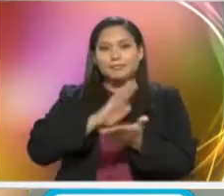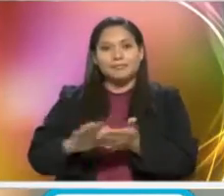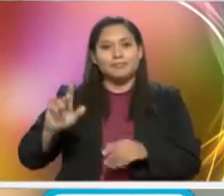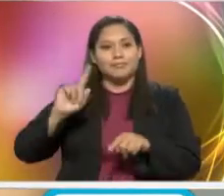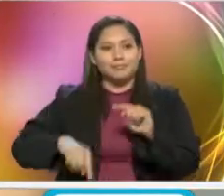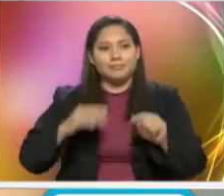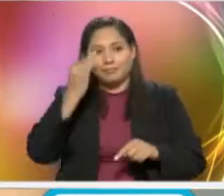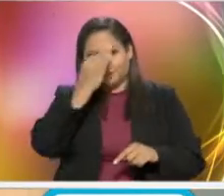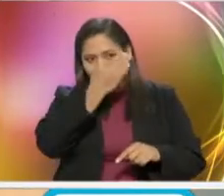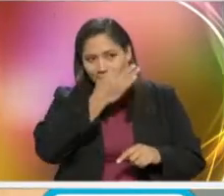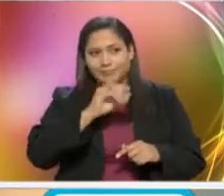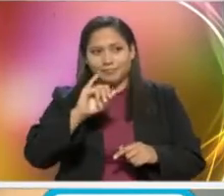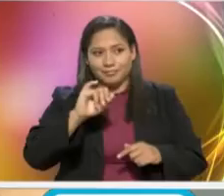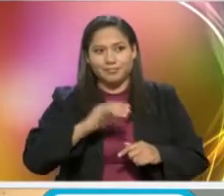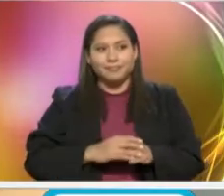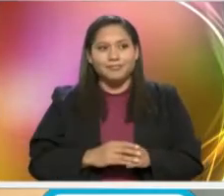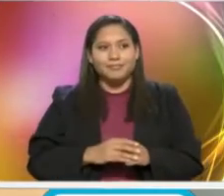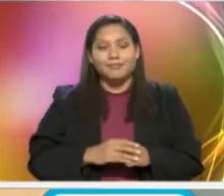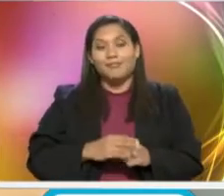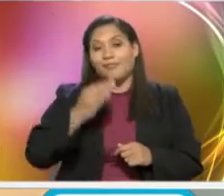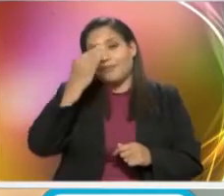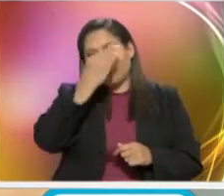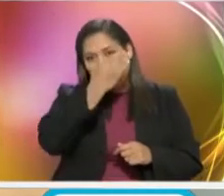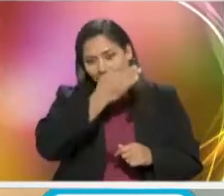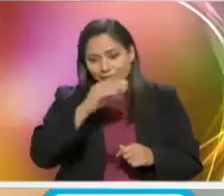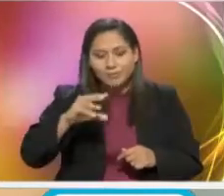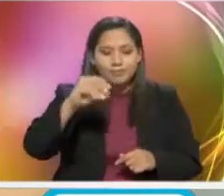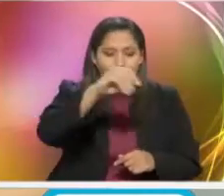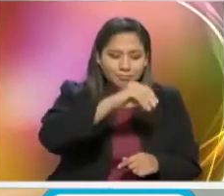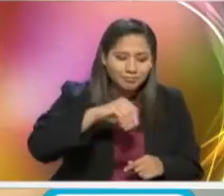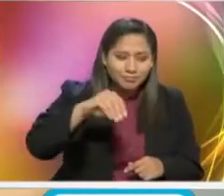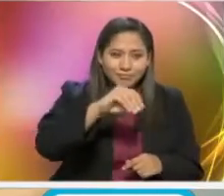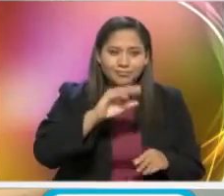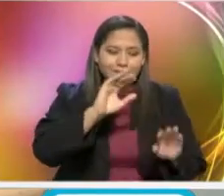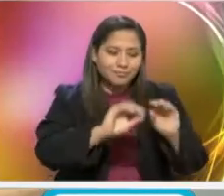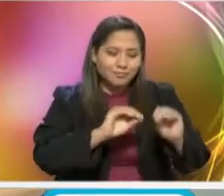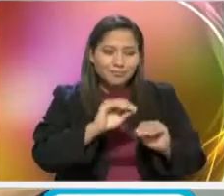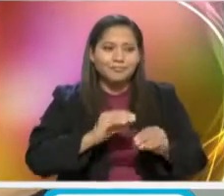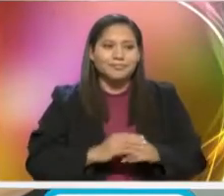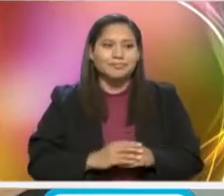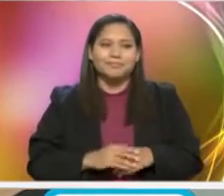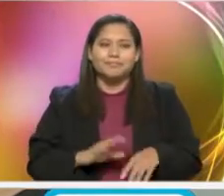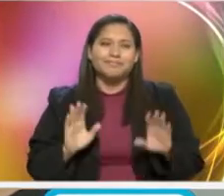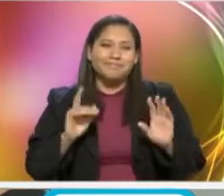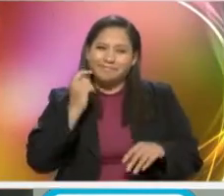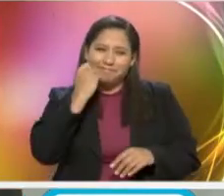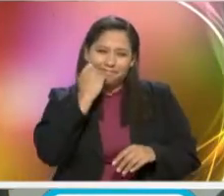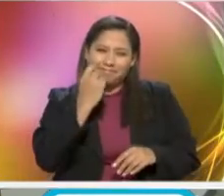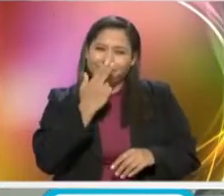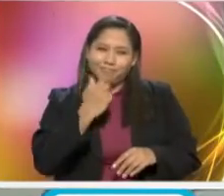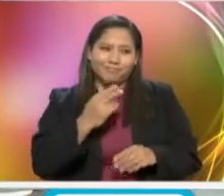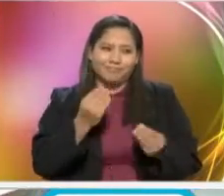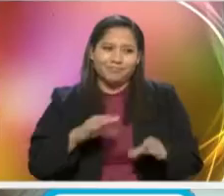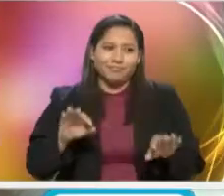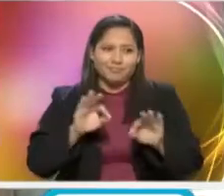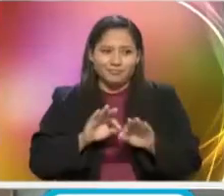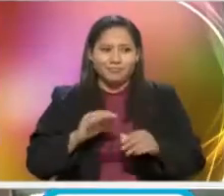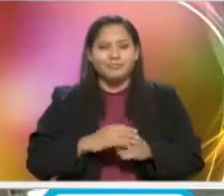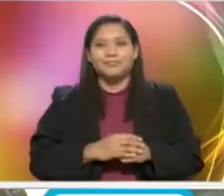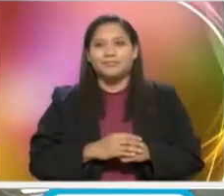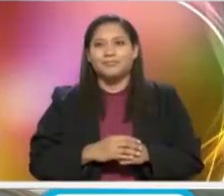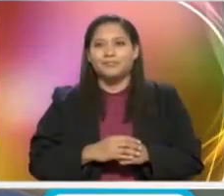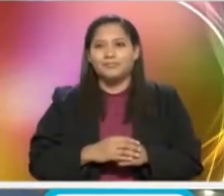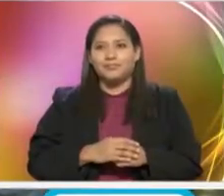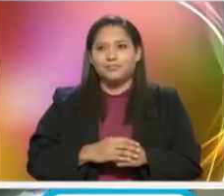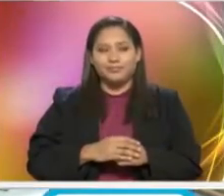¿Cómo que sin Entonces, bueno, fresas? sí, la fresa era de adorno realmente, pero bueno, el chiste es el postre que vamos a hacer. Muy Entonces, bien. tenemos